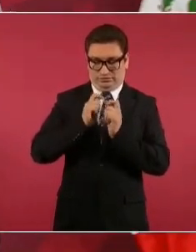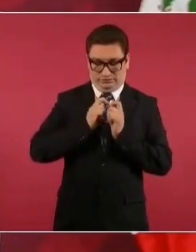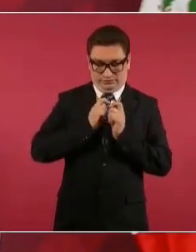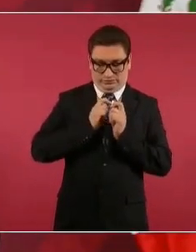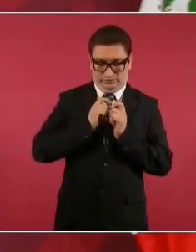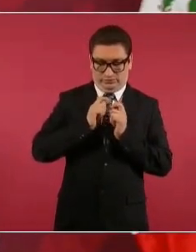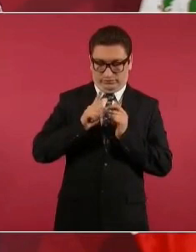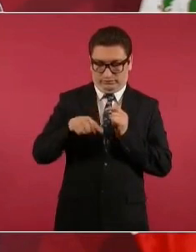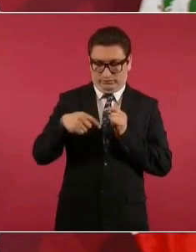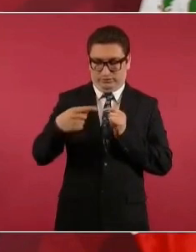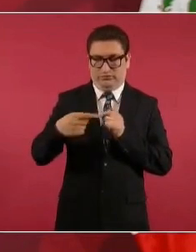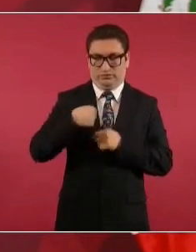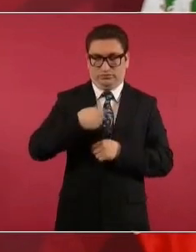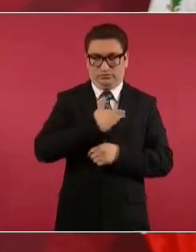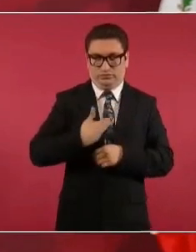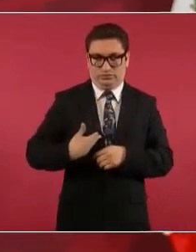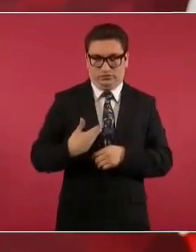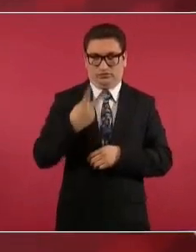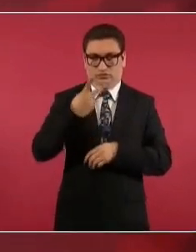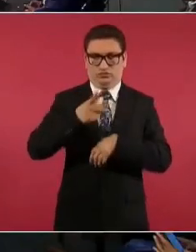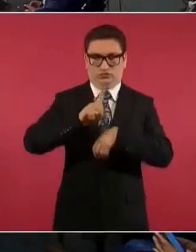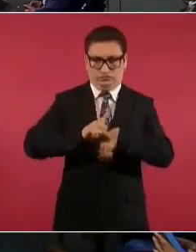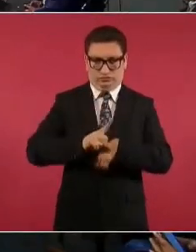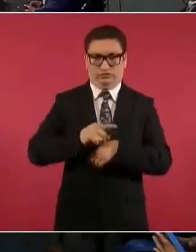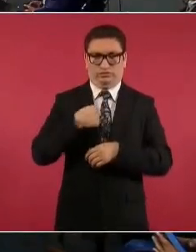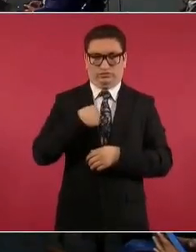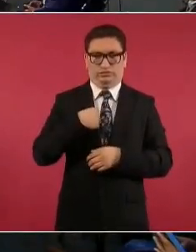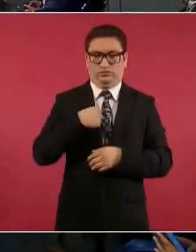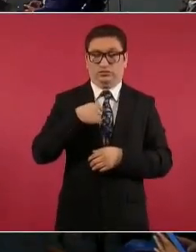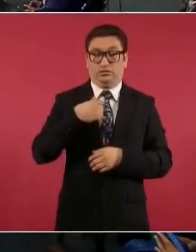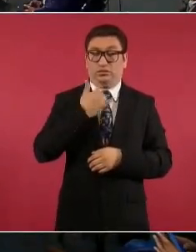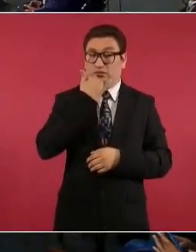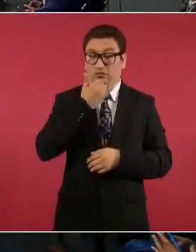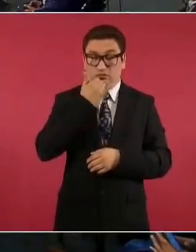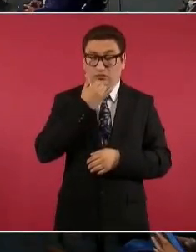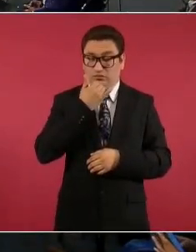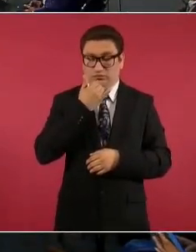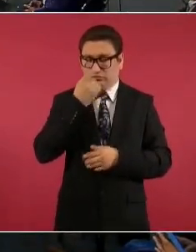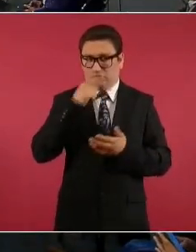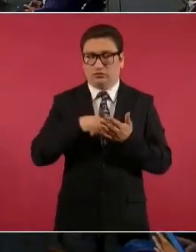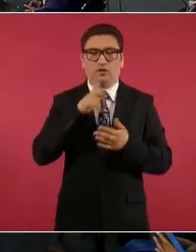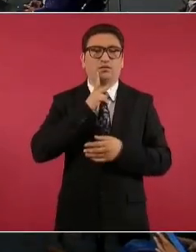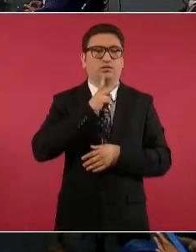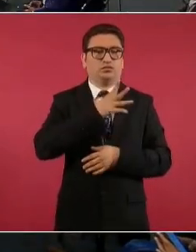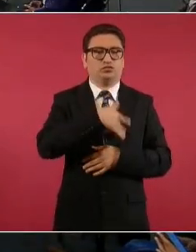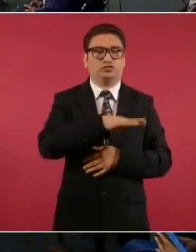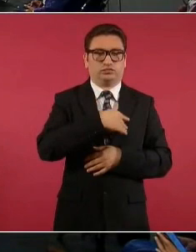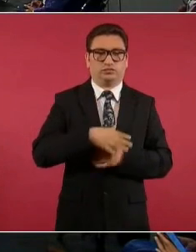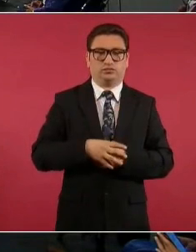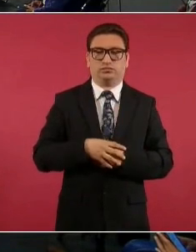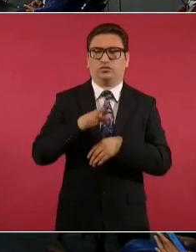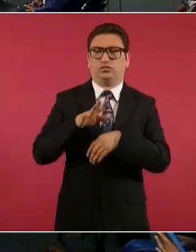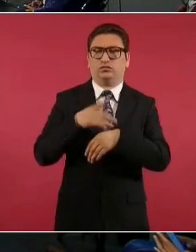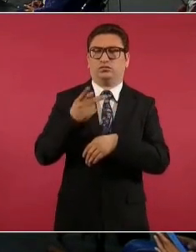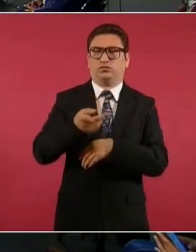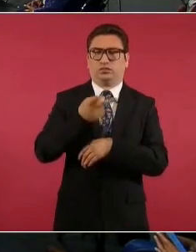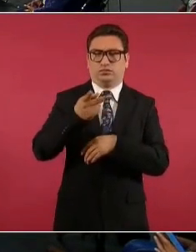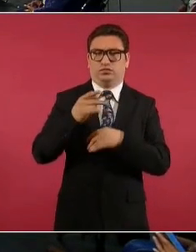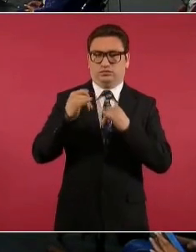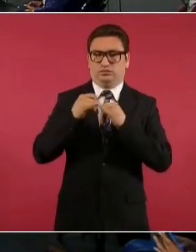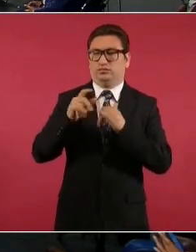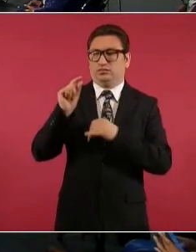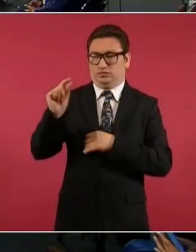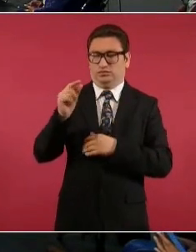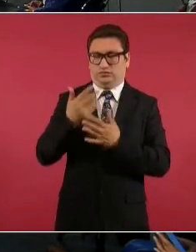si no me equivoco, pero a ver si lo buscan. Pero ¿por qué una institución? Pues